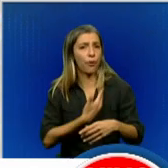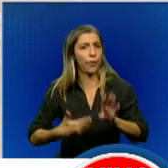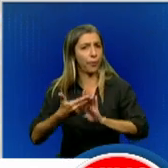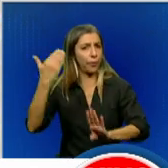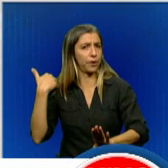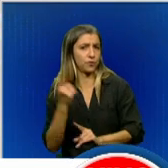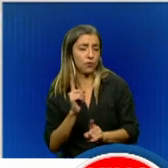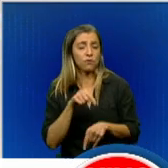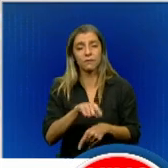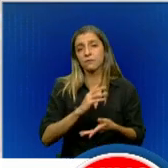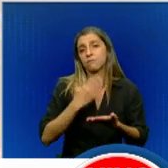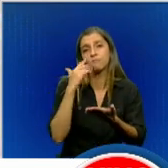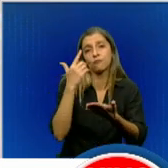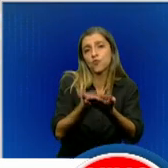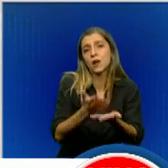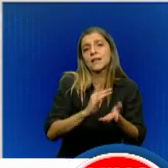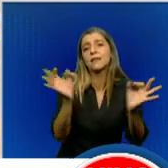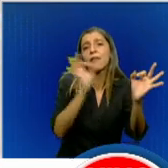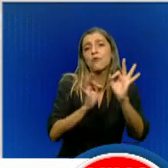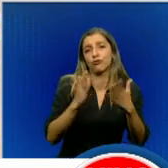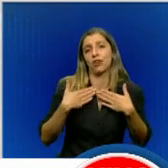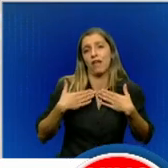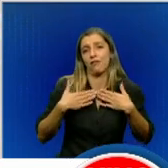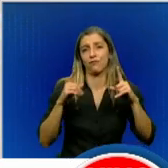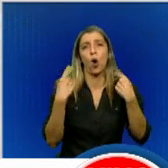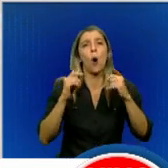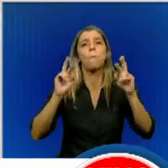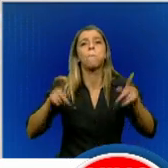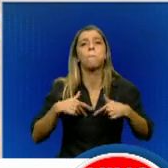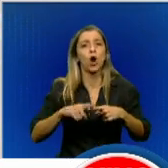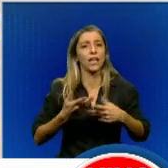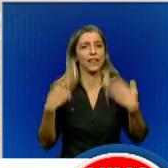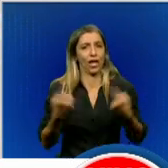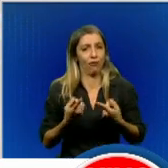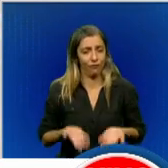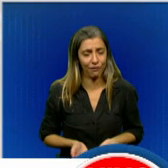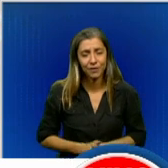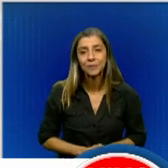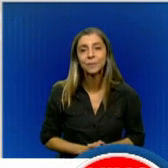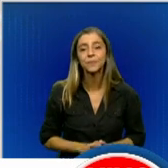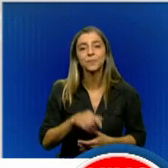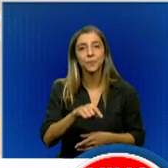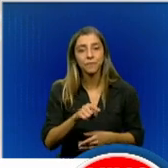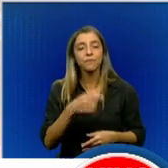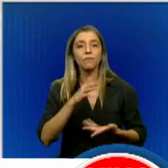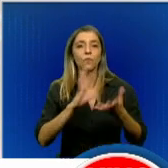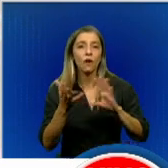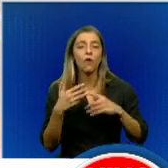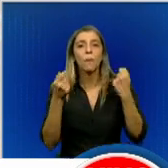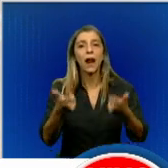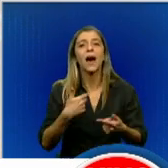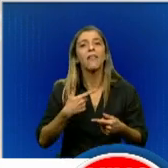proyecto político y en este contexto venimos a plantear la tasa de un cambio en la tasa de sociedades para darle mayor progresividad